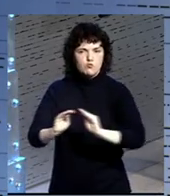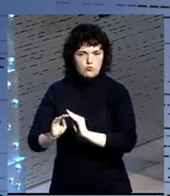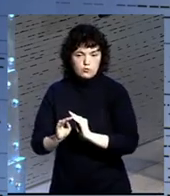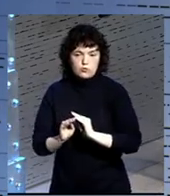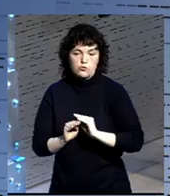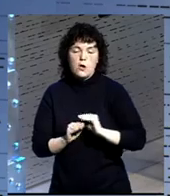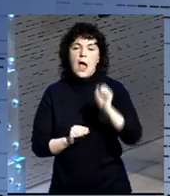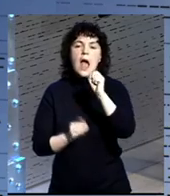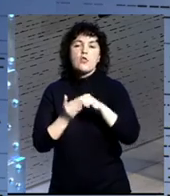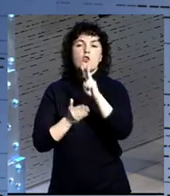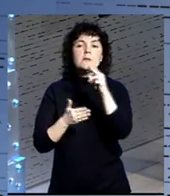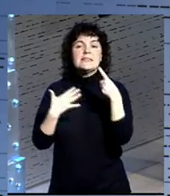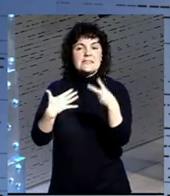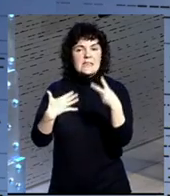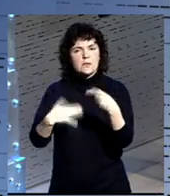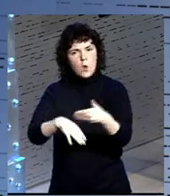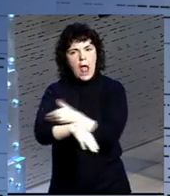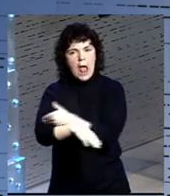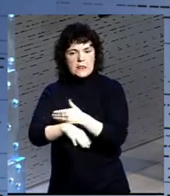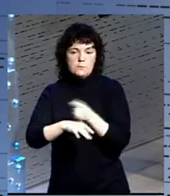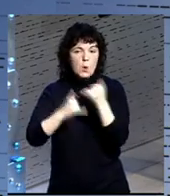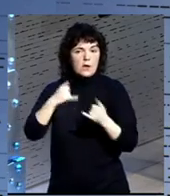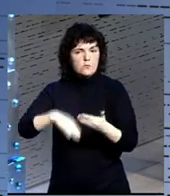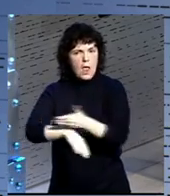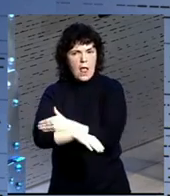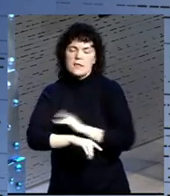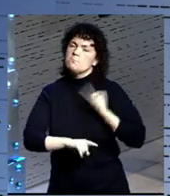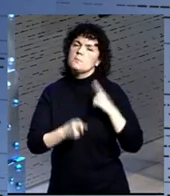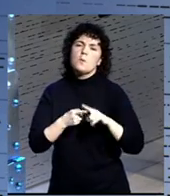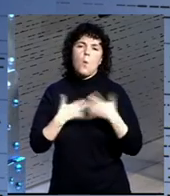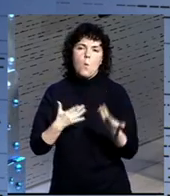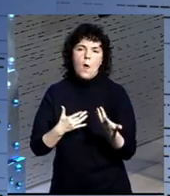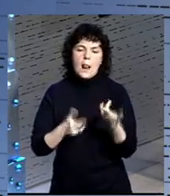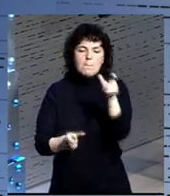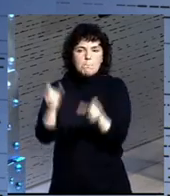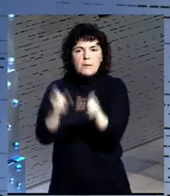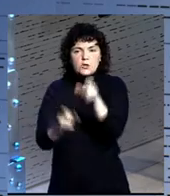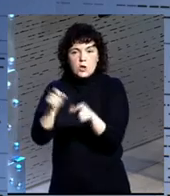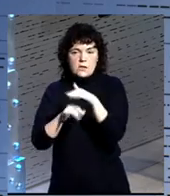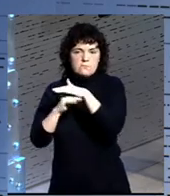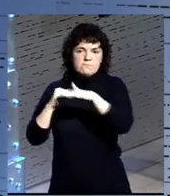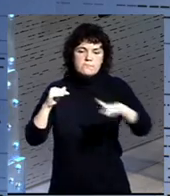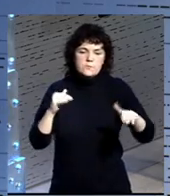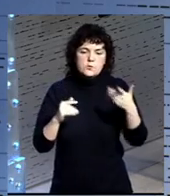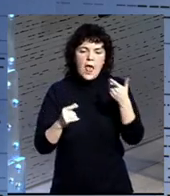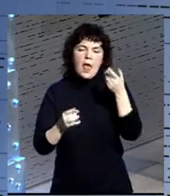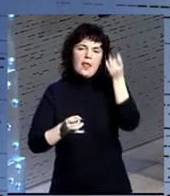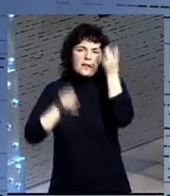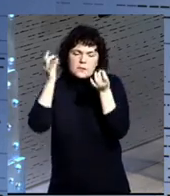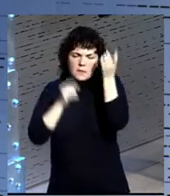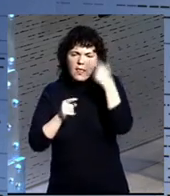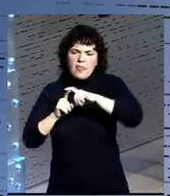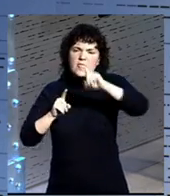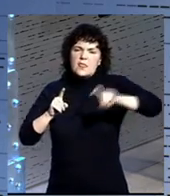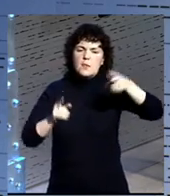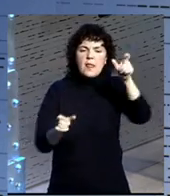del 2007, antes de la emergencia de la crisis. La primera era la demografía, una dinámica demográfica que